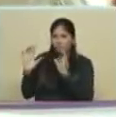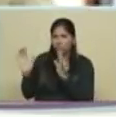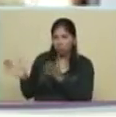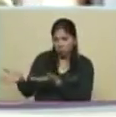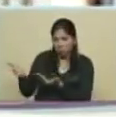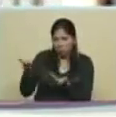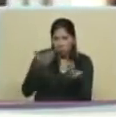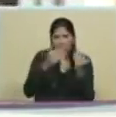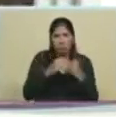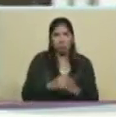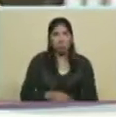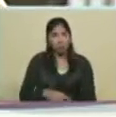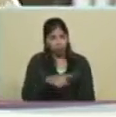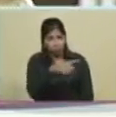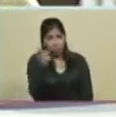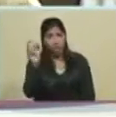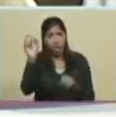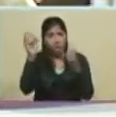¿Están de acuerdo?